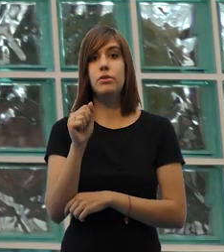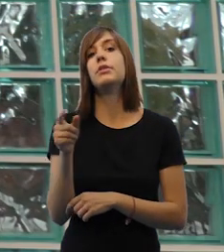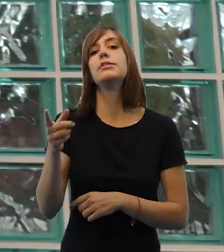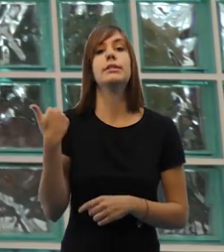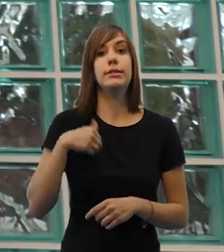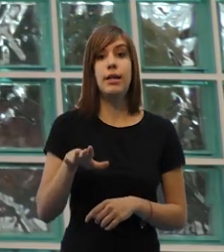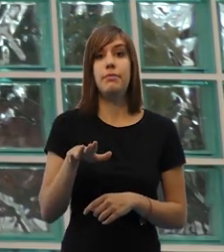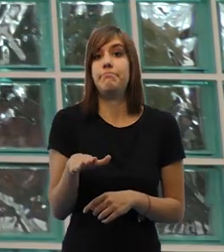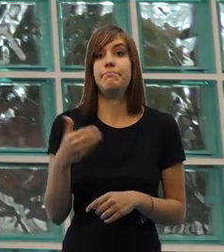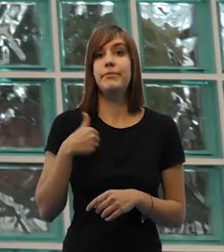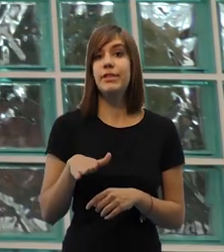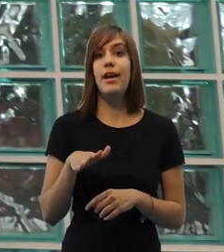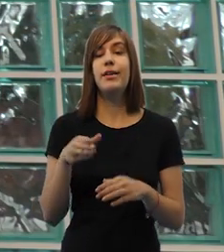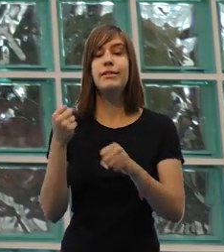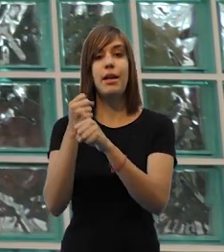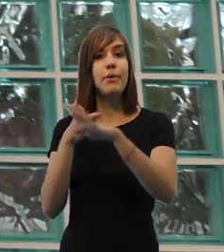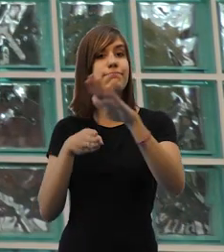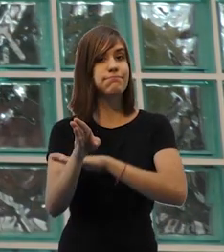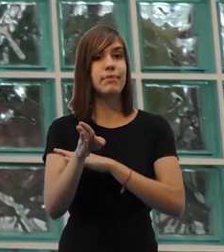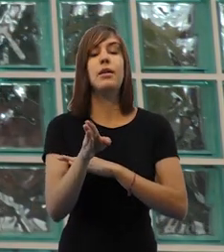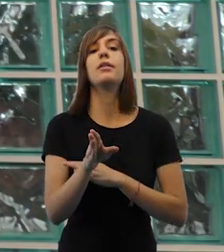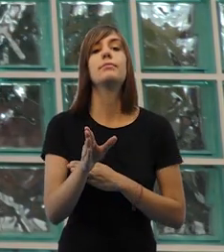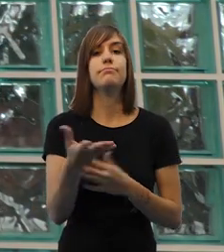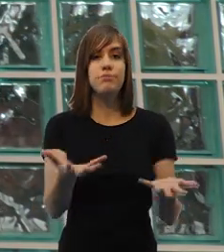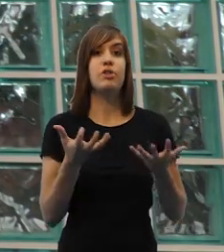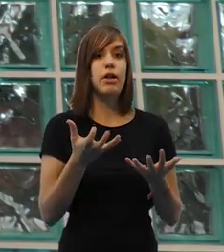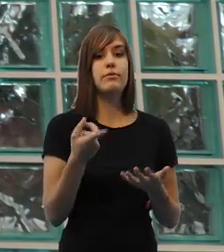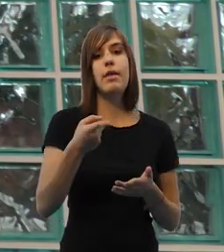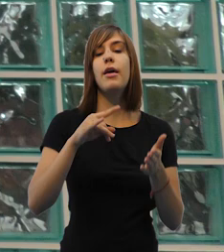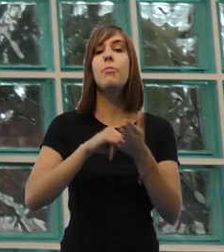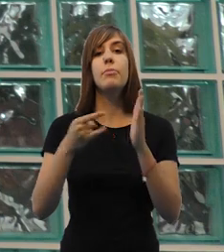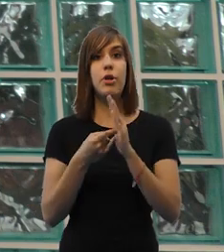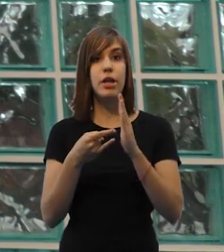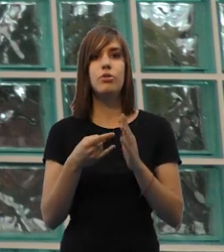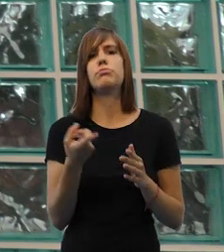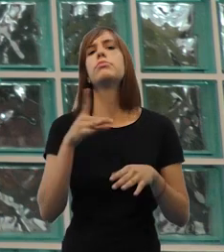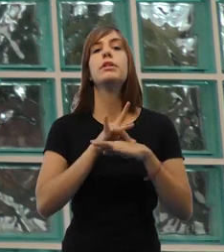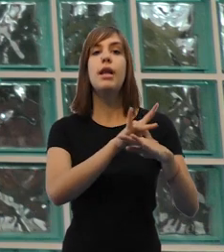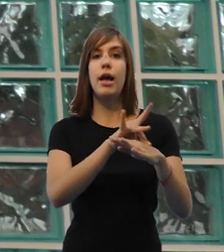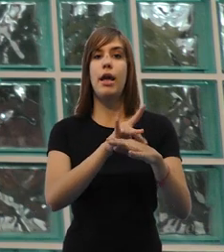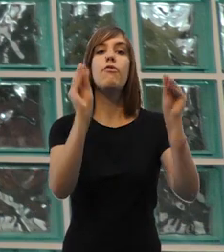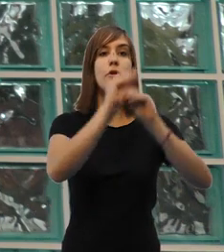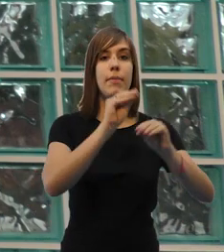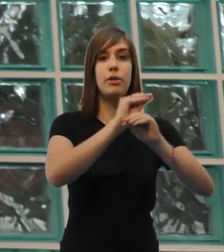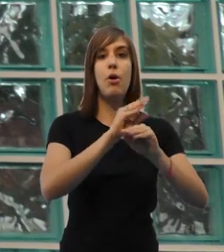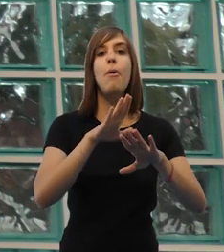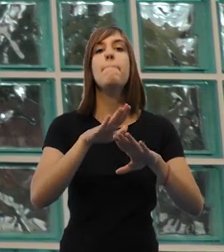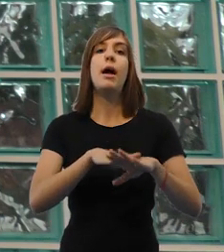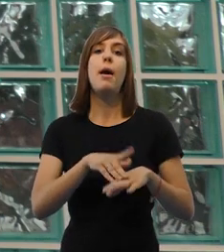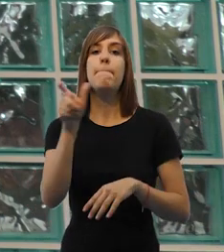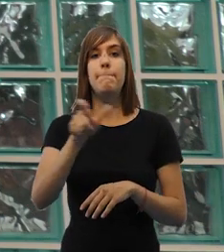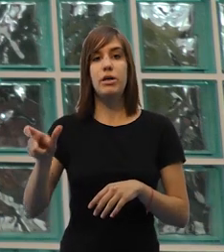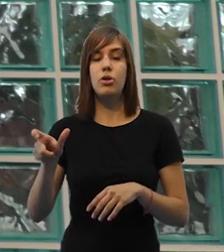ya consiguiendo resultados de inserción laboral. Desde el proyecto PECA estamos realizando un itinerario formativo destinado a personas